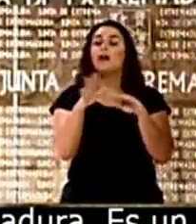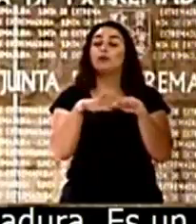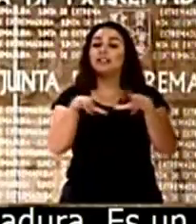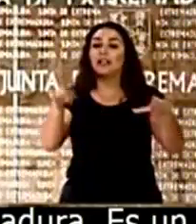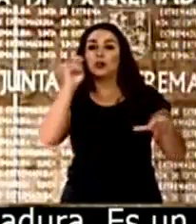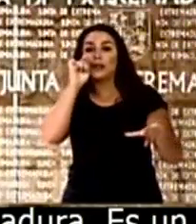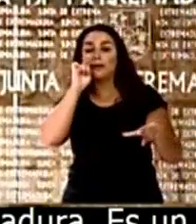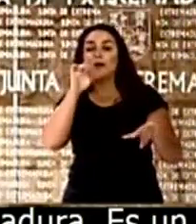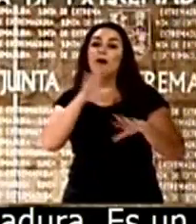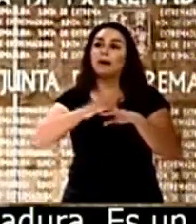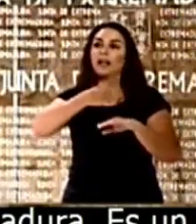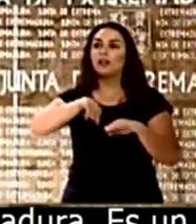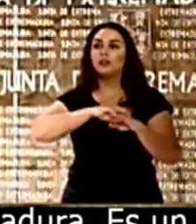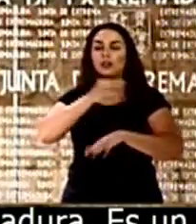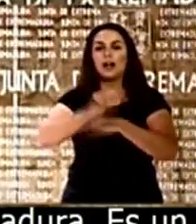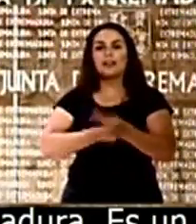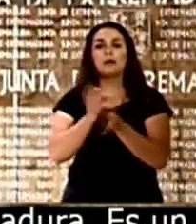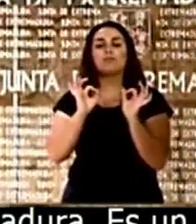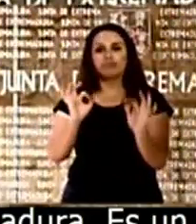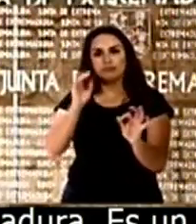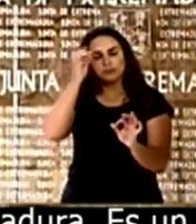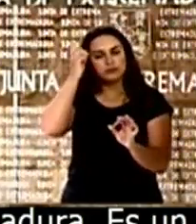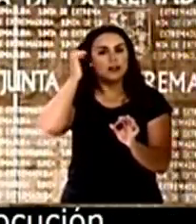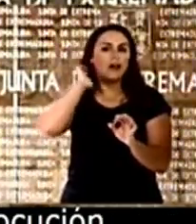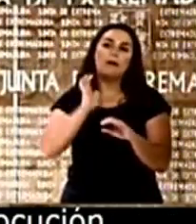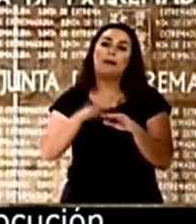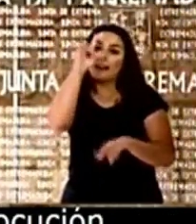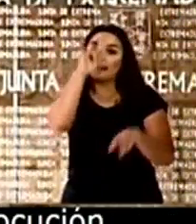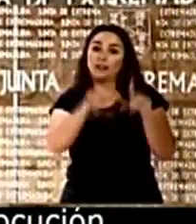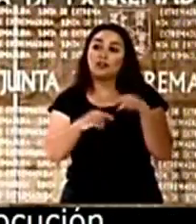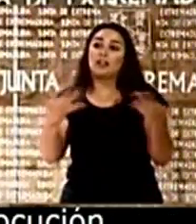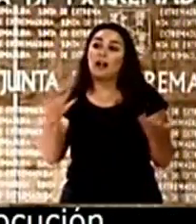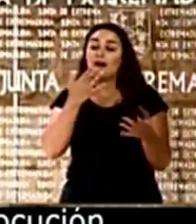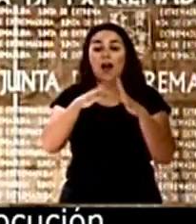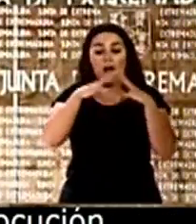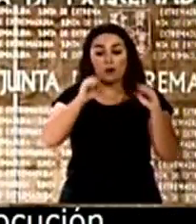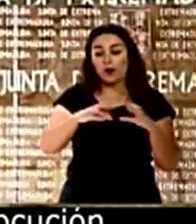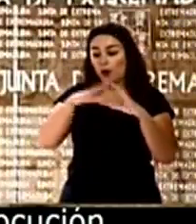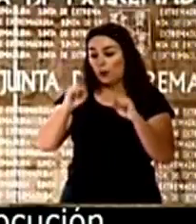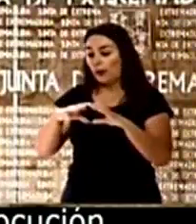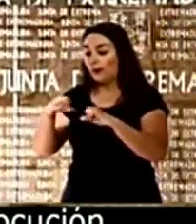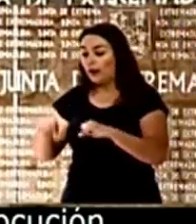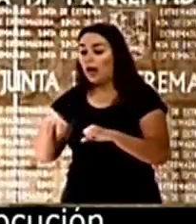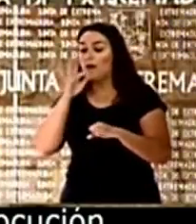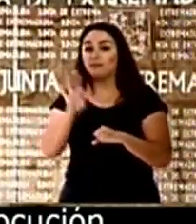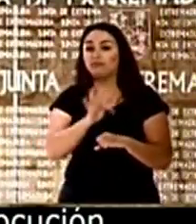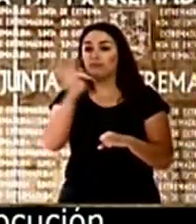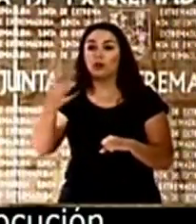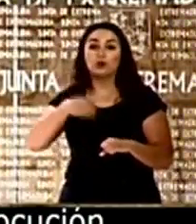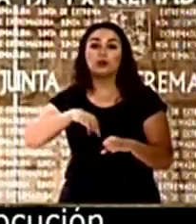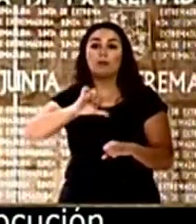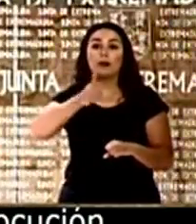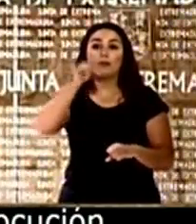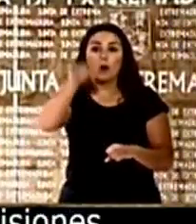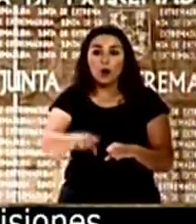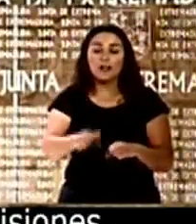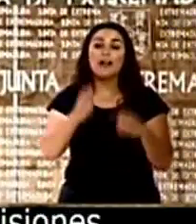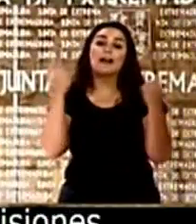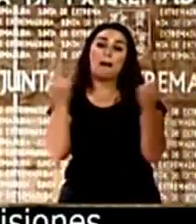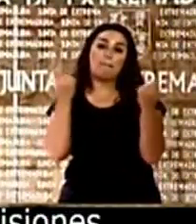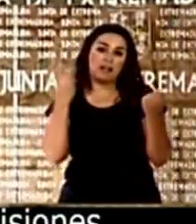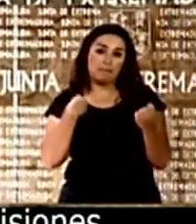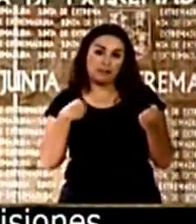así acertemos en nuestras decisiones. Y siguiendo con los acuerdos adoptados con el sector, aprobamos hoy esta